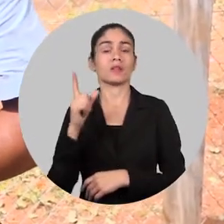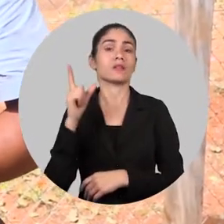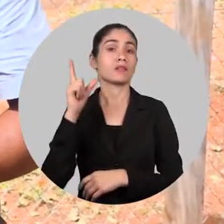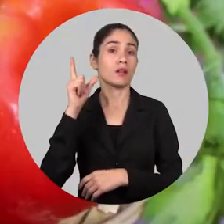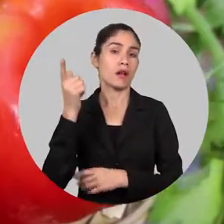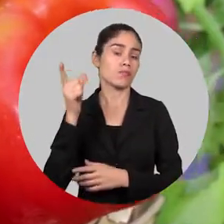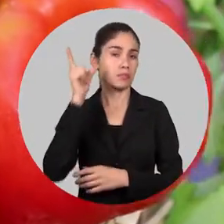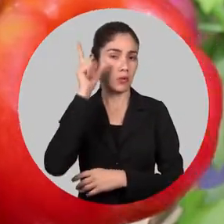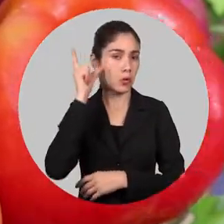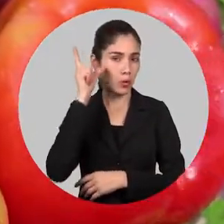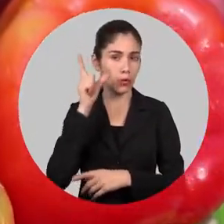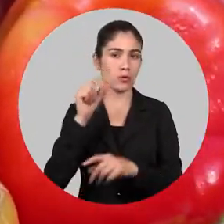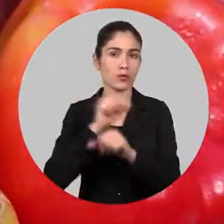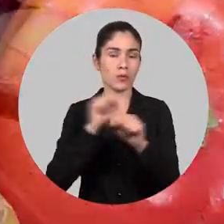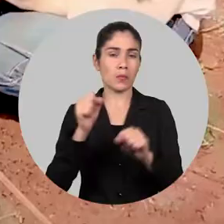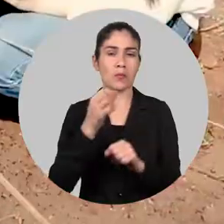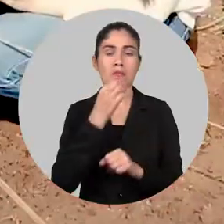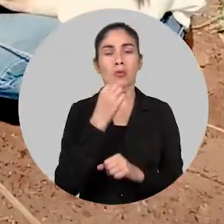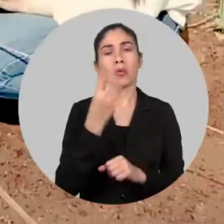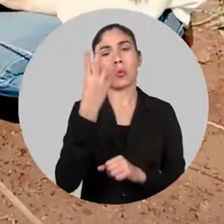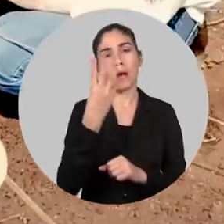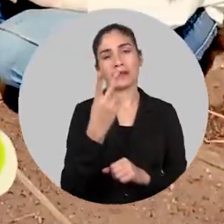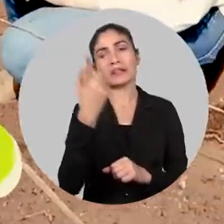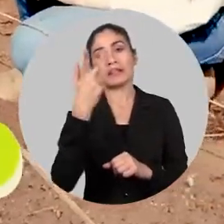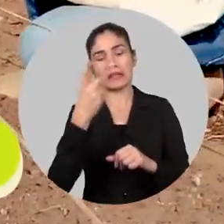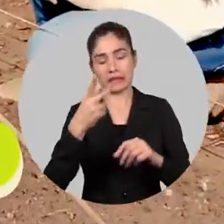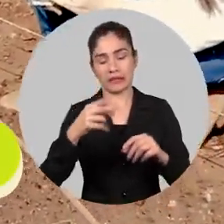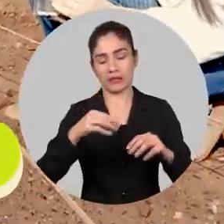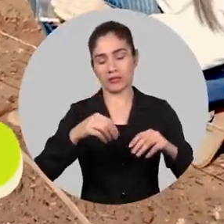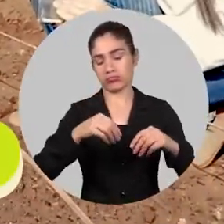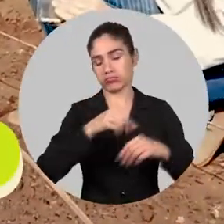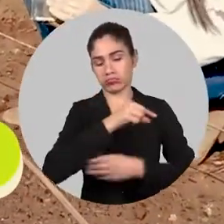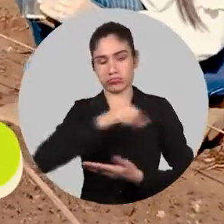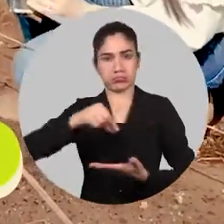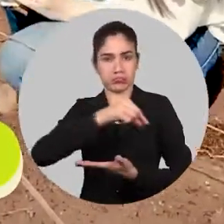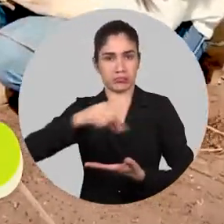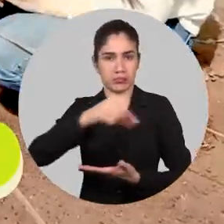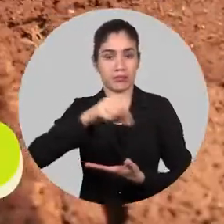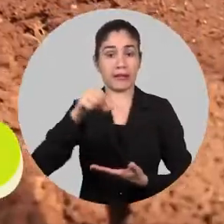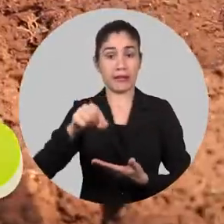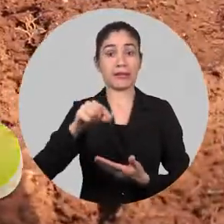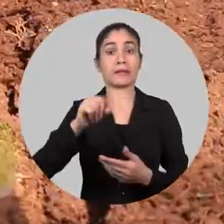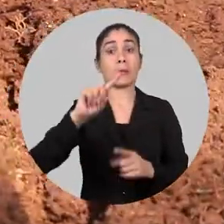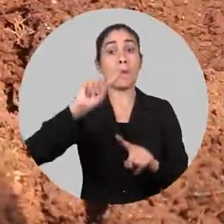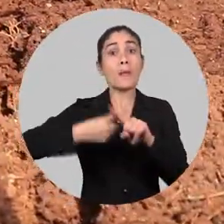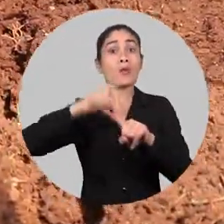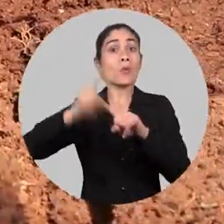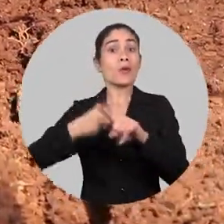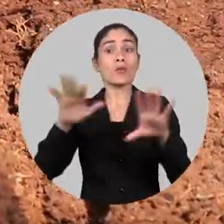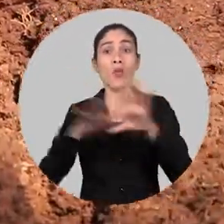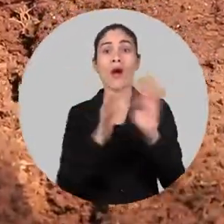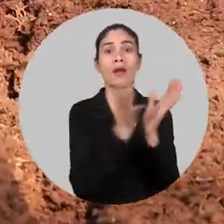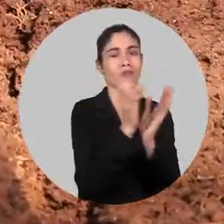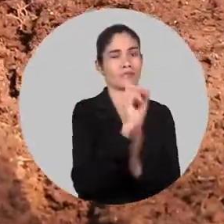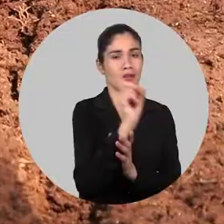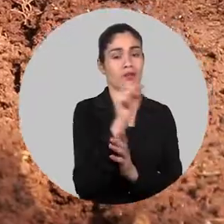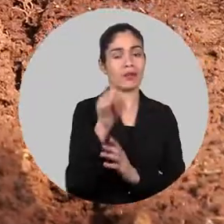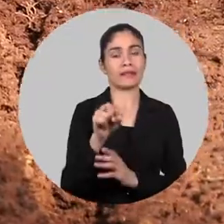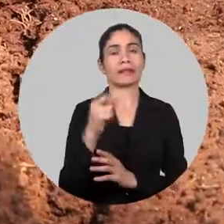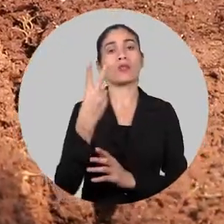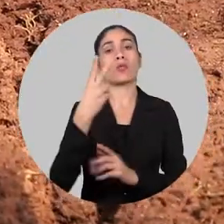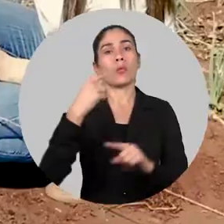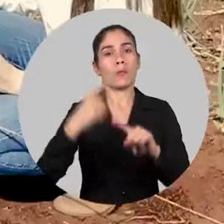que 4 o 6 plantas no. La locote ADI da ahí cada 1 mes ya moía. Te daña moí